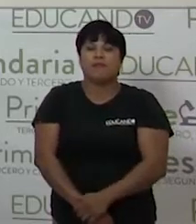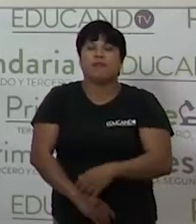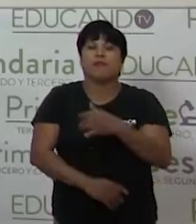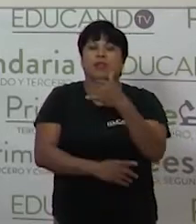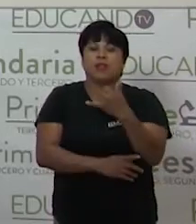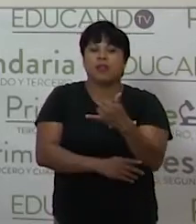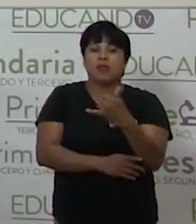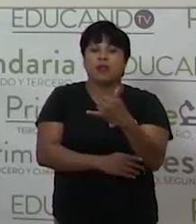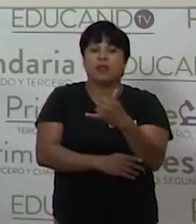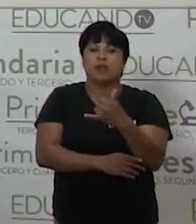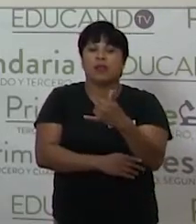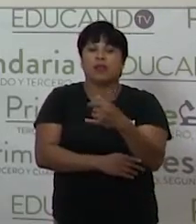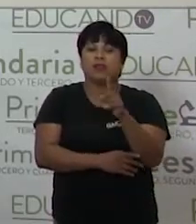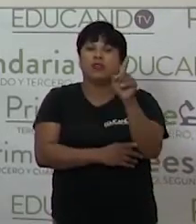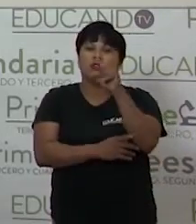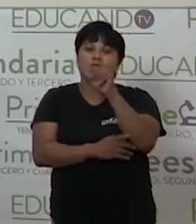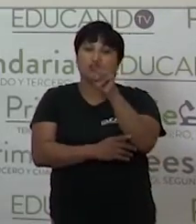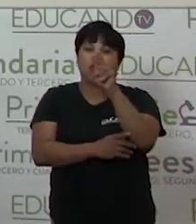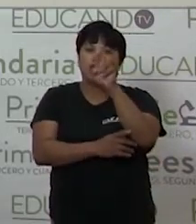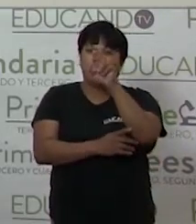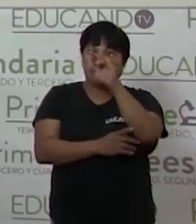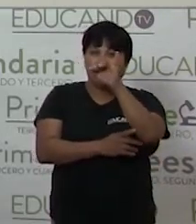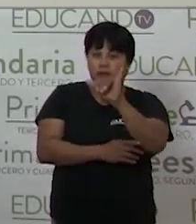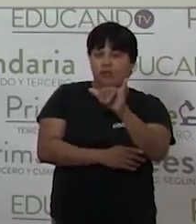y a suri